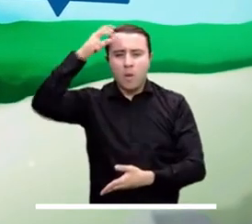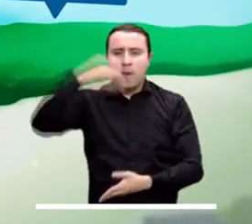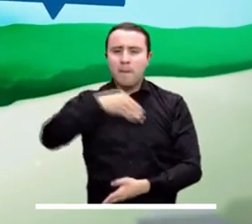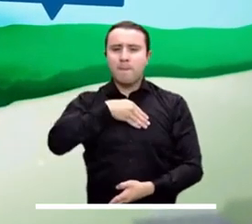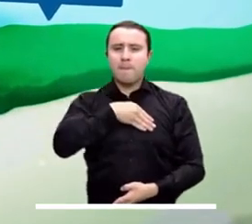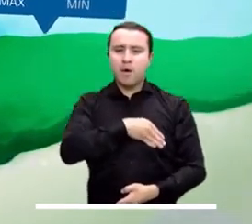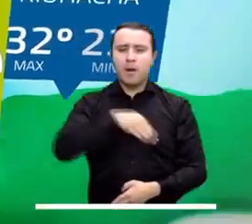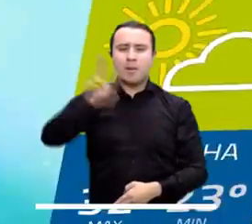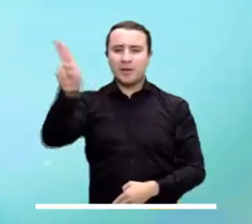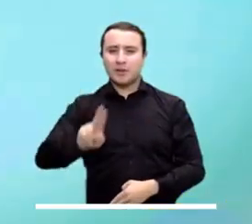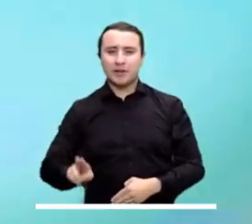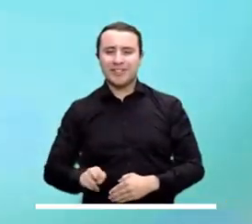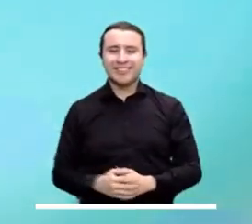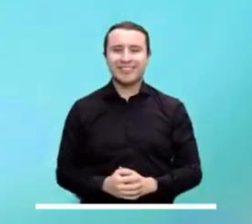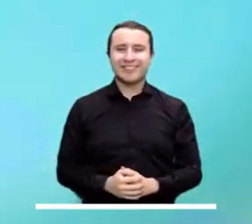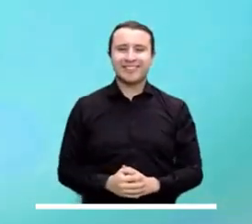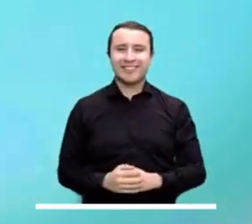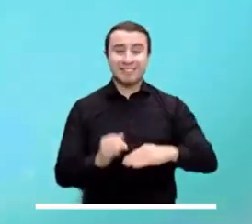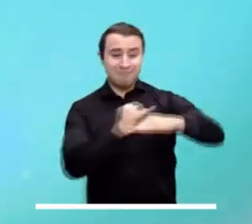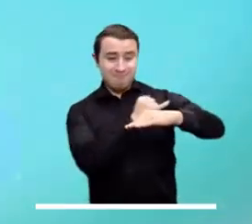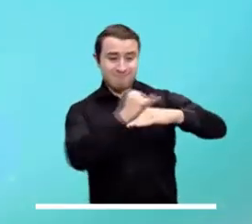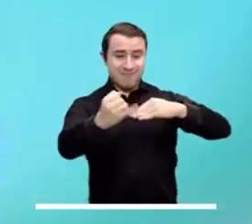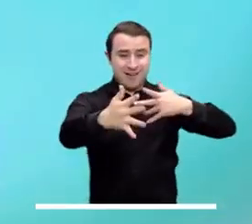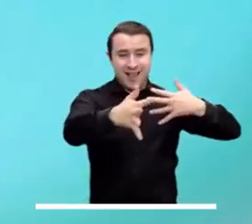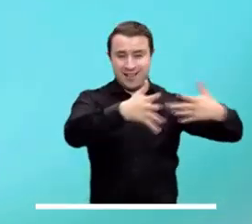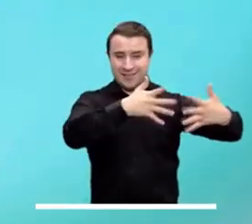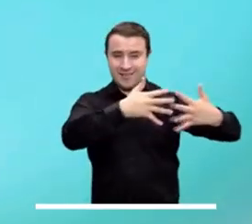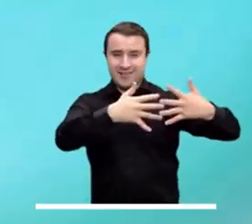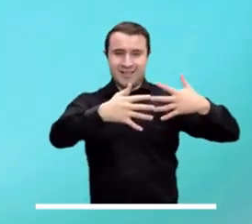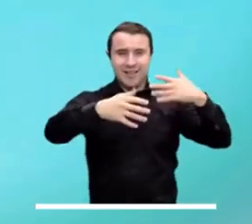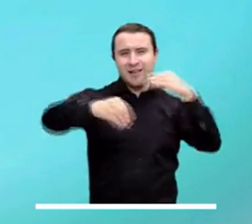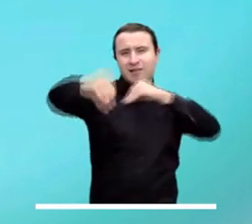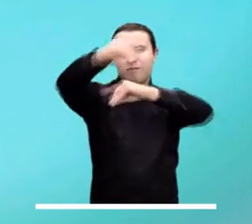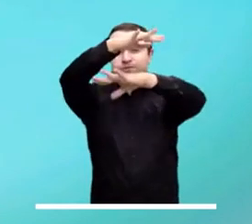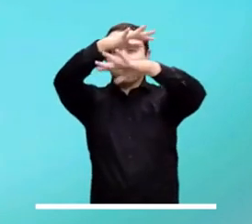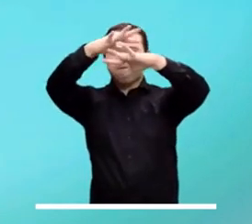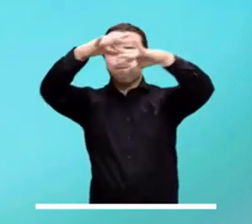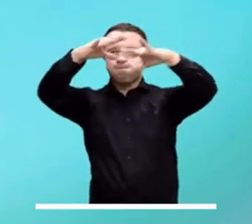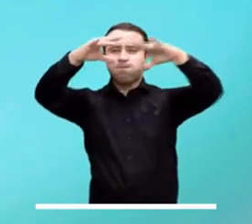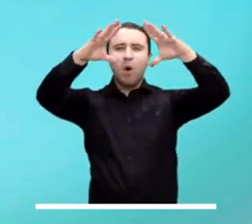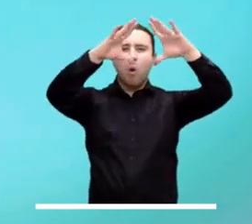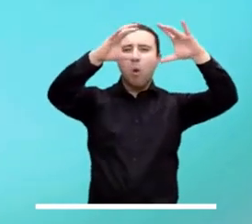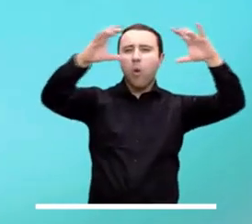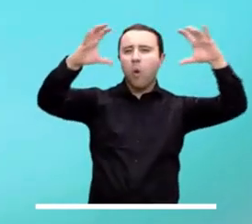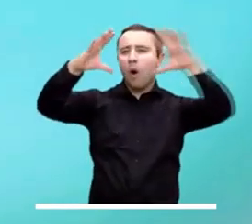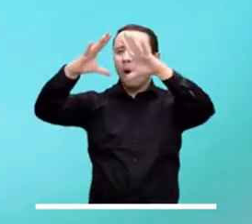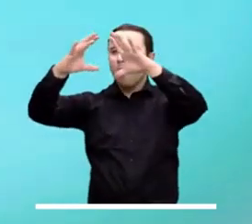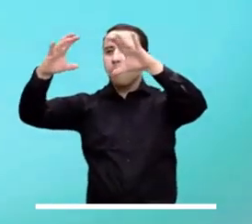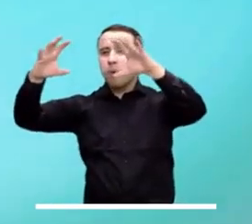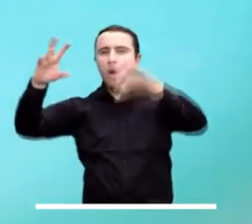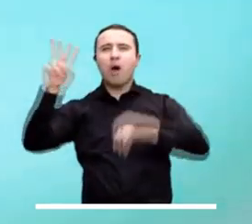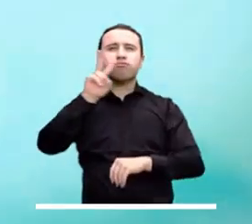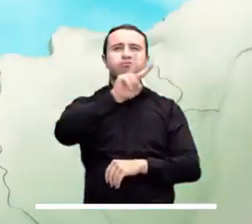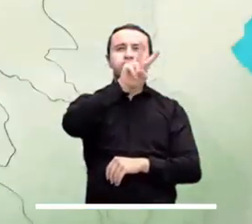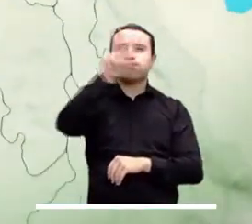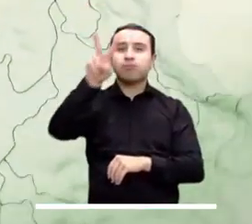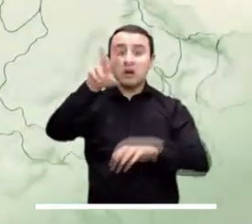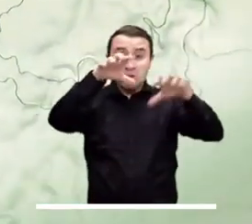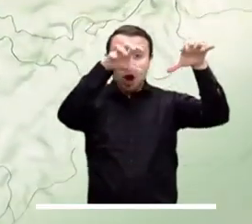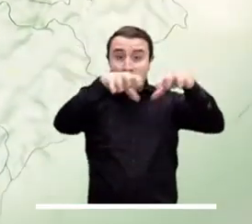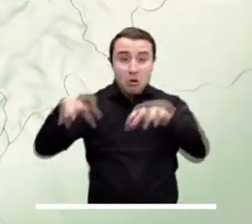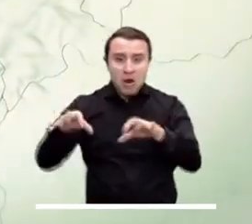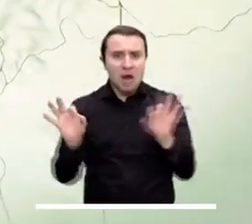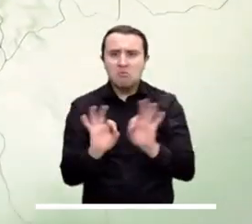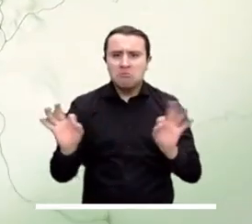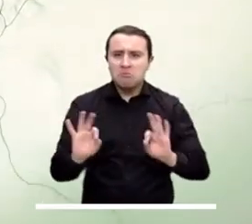Bolívar y Sucre. Una mañana nublada se podrá observar en San Andrés y Providencia. Sin embargo, no se anuncian